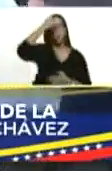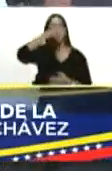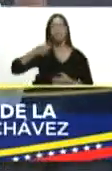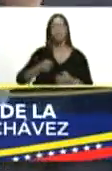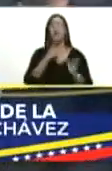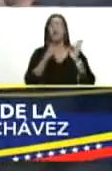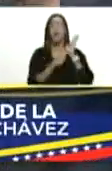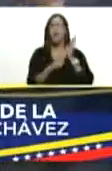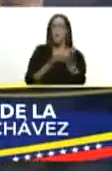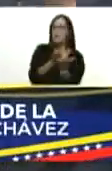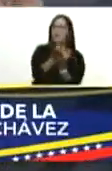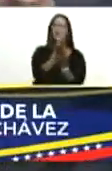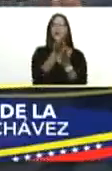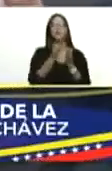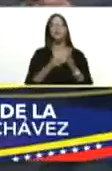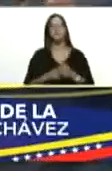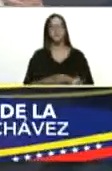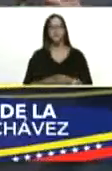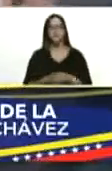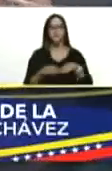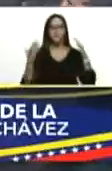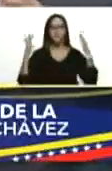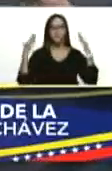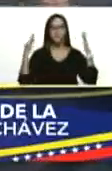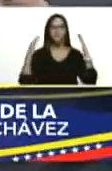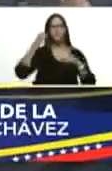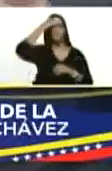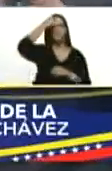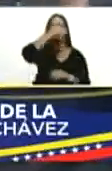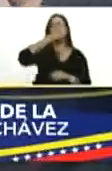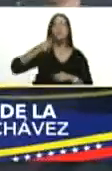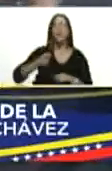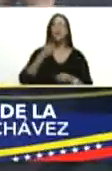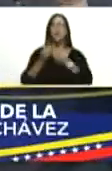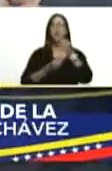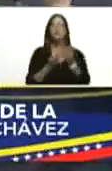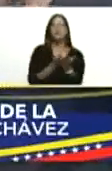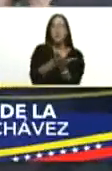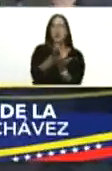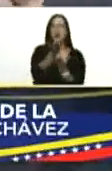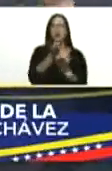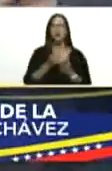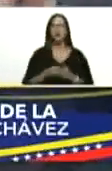cumplido plenamente. El pueblo ha sido leal.